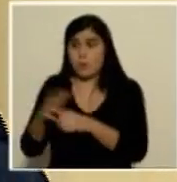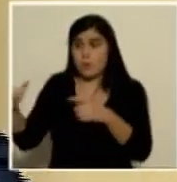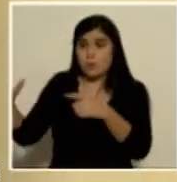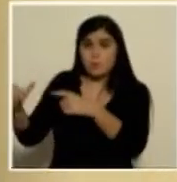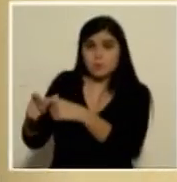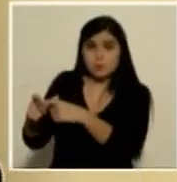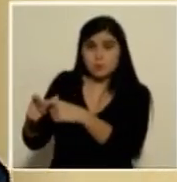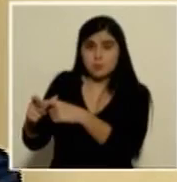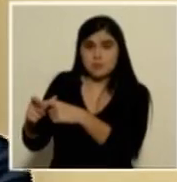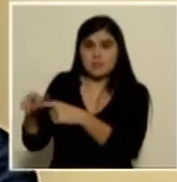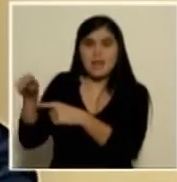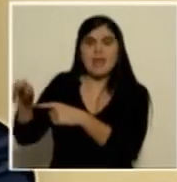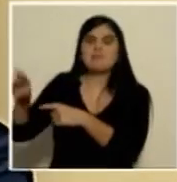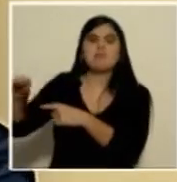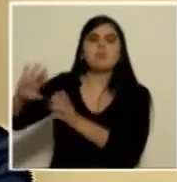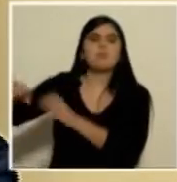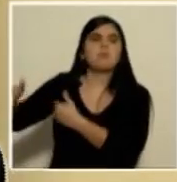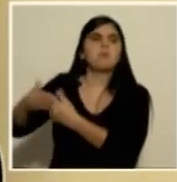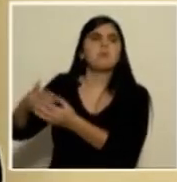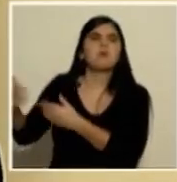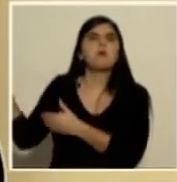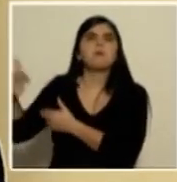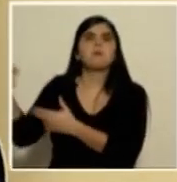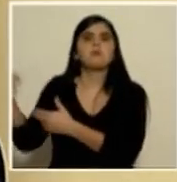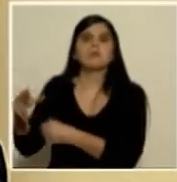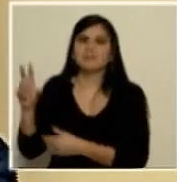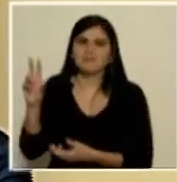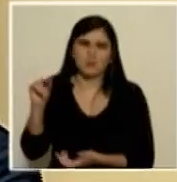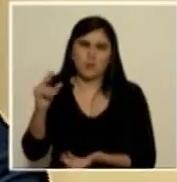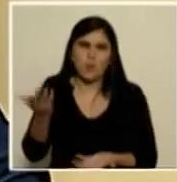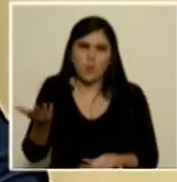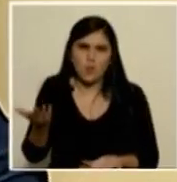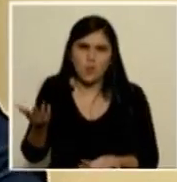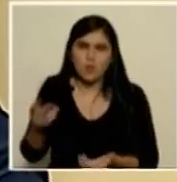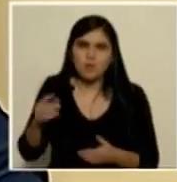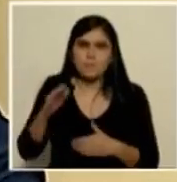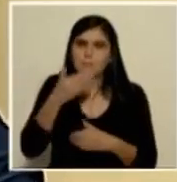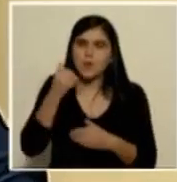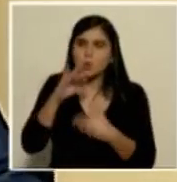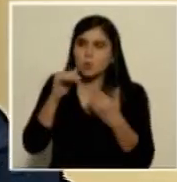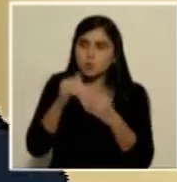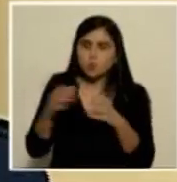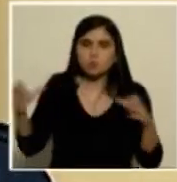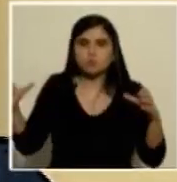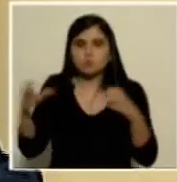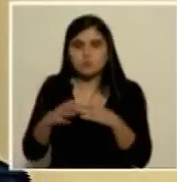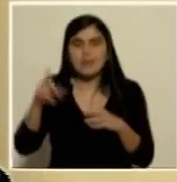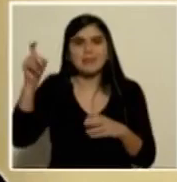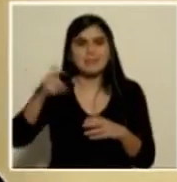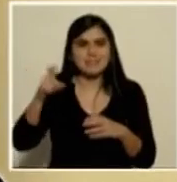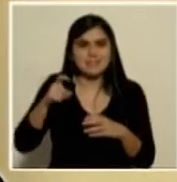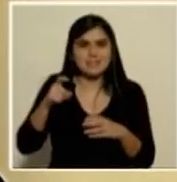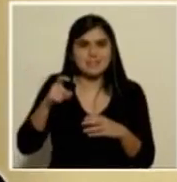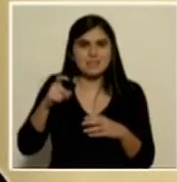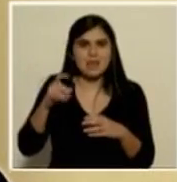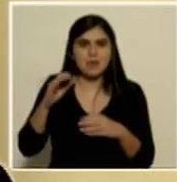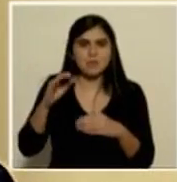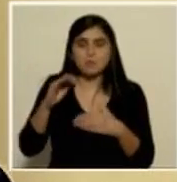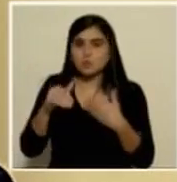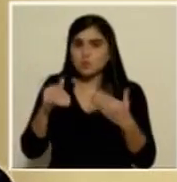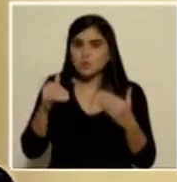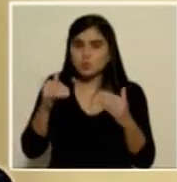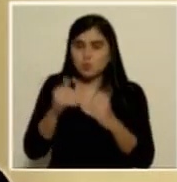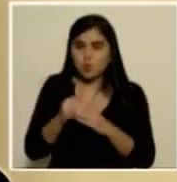momento circulación del virus ahí. Ministro, ¿estoy en lo correcto? Sí. Y por eso es que se necesita tomar esta medida en